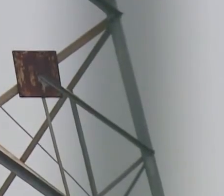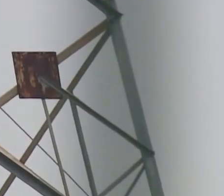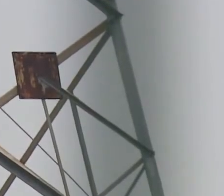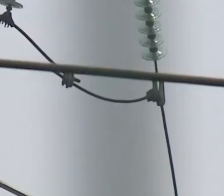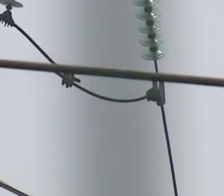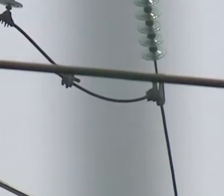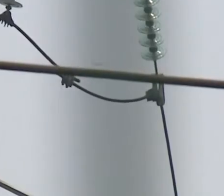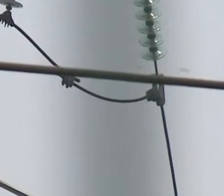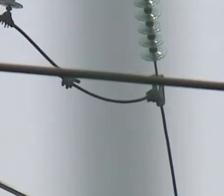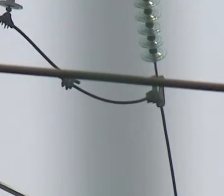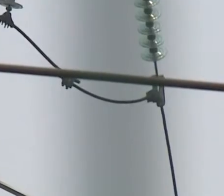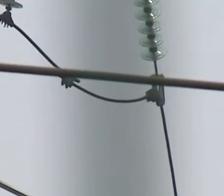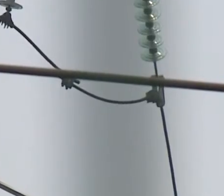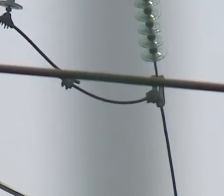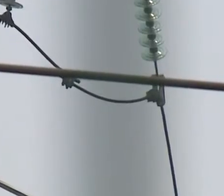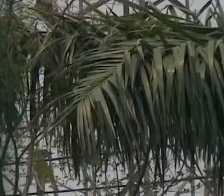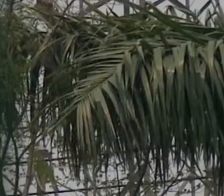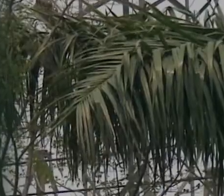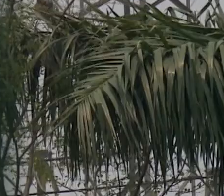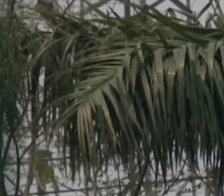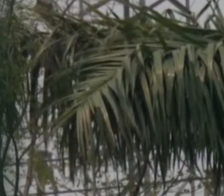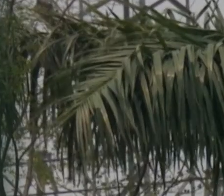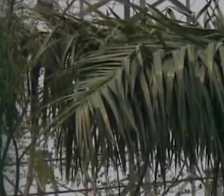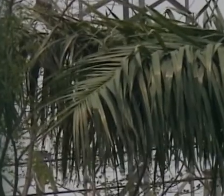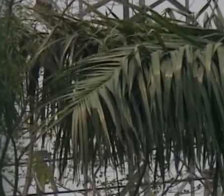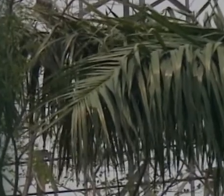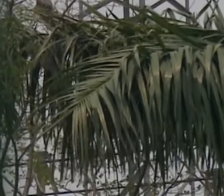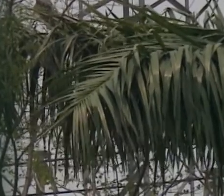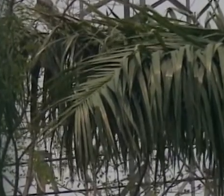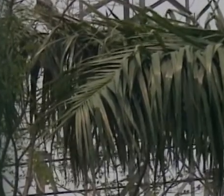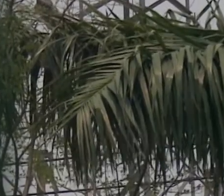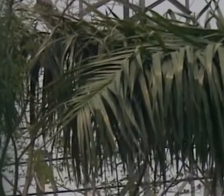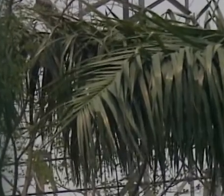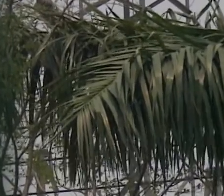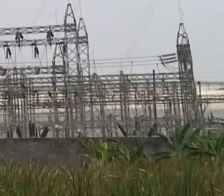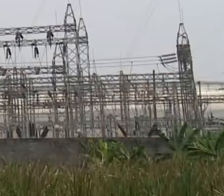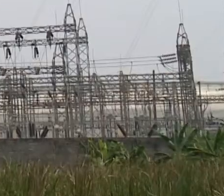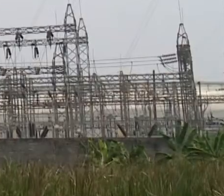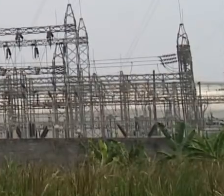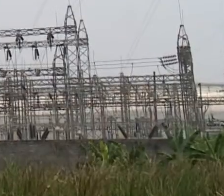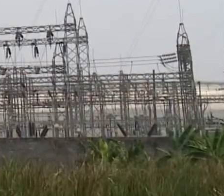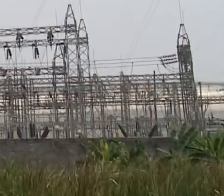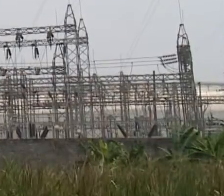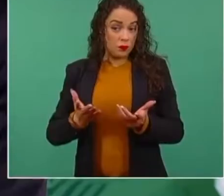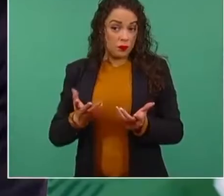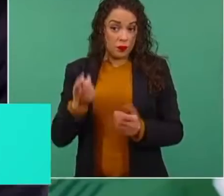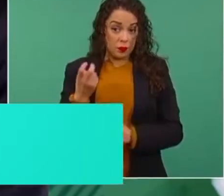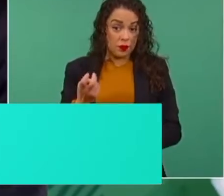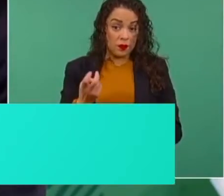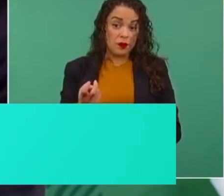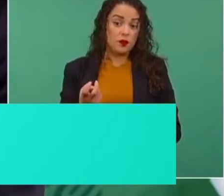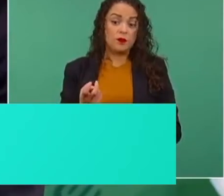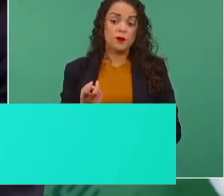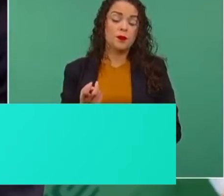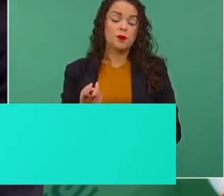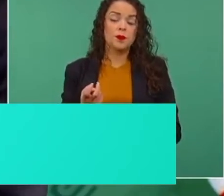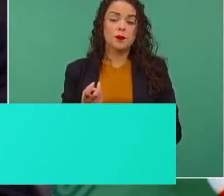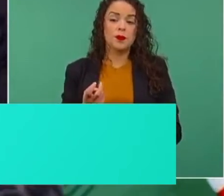porque esta industria debe ser operada por una empresa sin fines de lucro que sea para beneficio del pueblo.